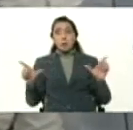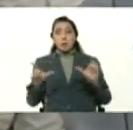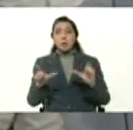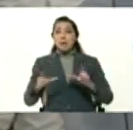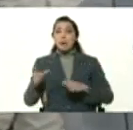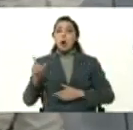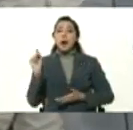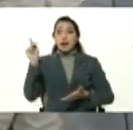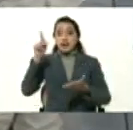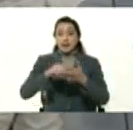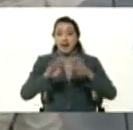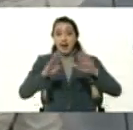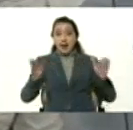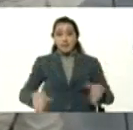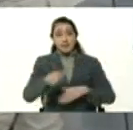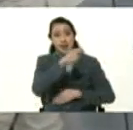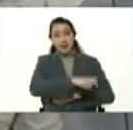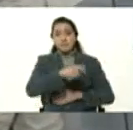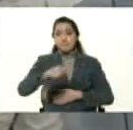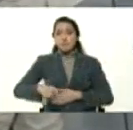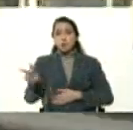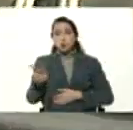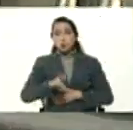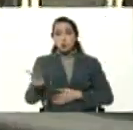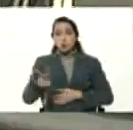que llegue a la mesa de todos los venezolanos.